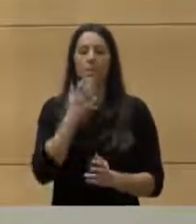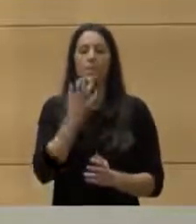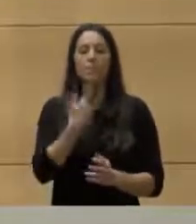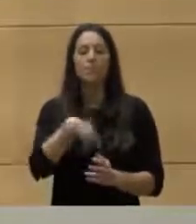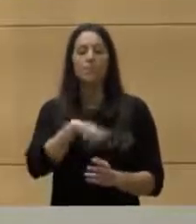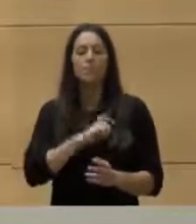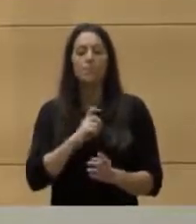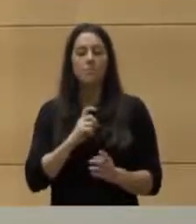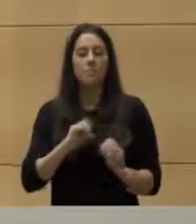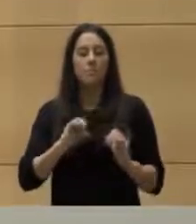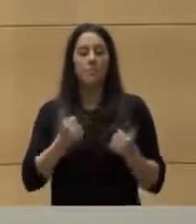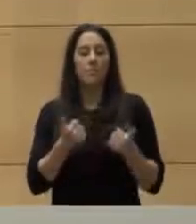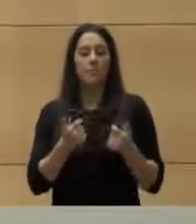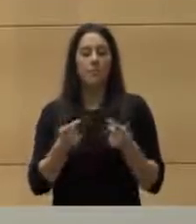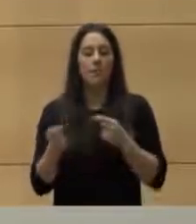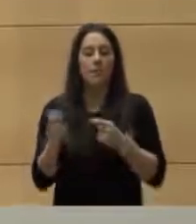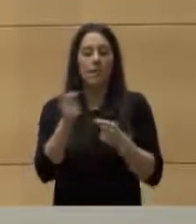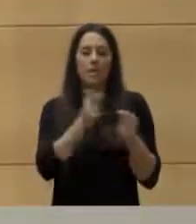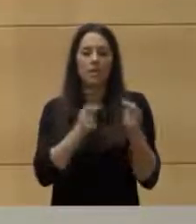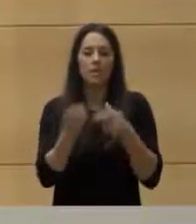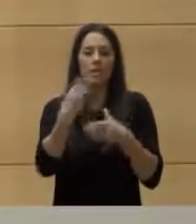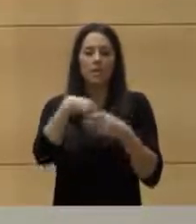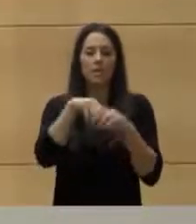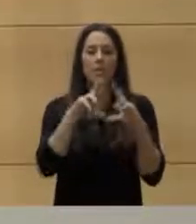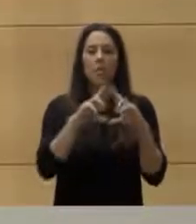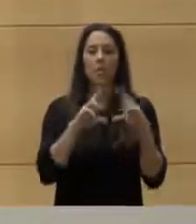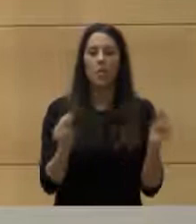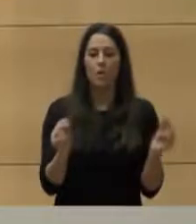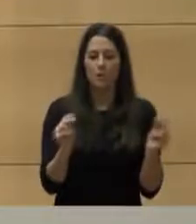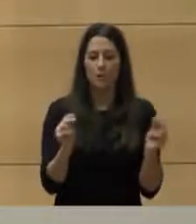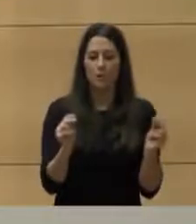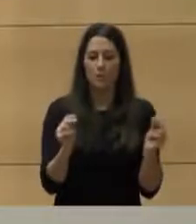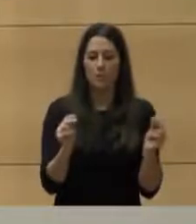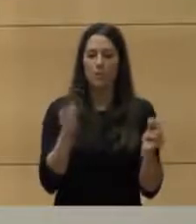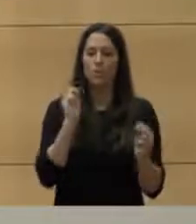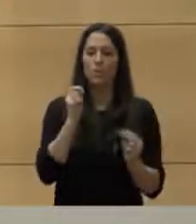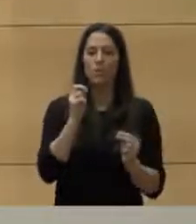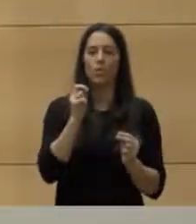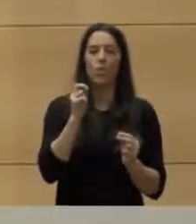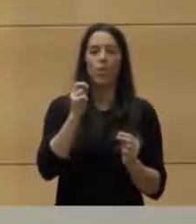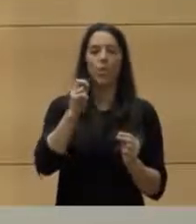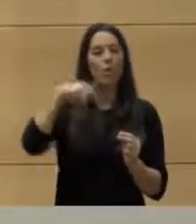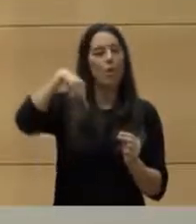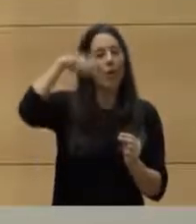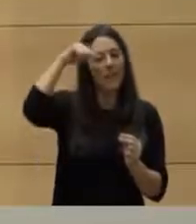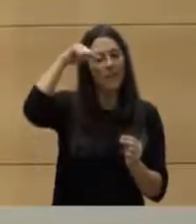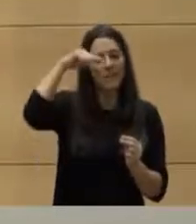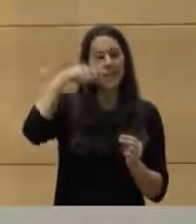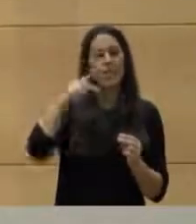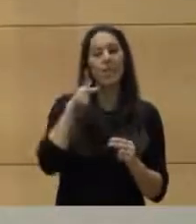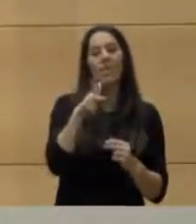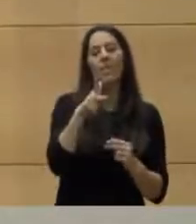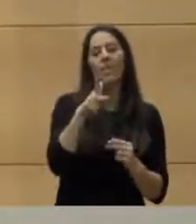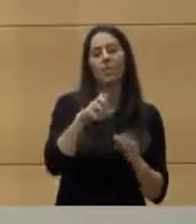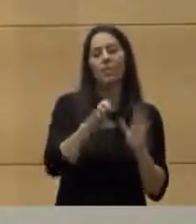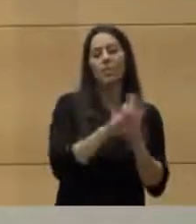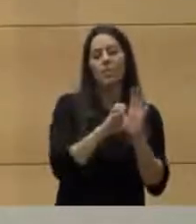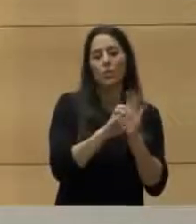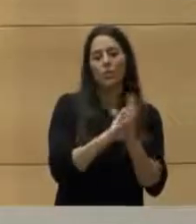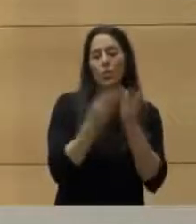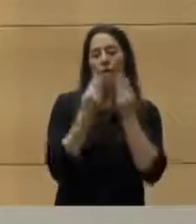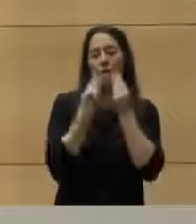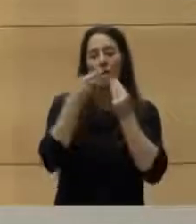un debate estrictamente universitario, entre catedráticos de Derecho Constitucional, entre